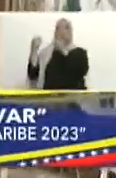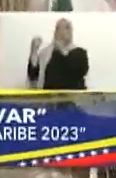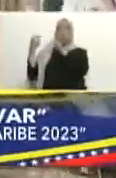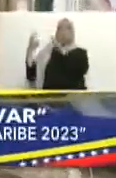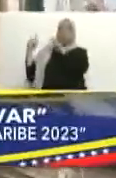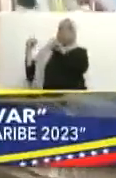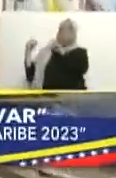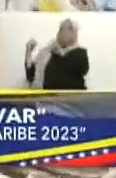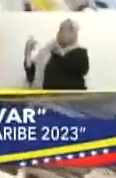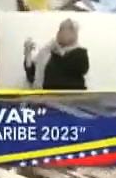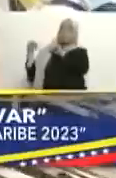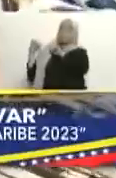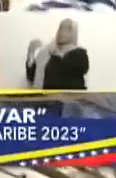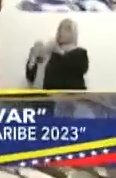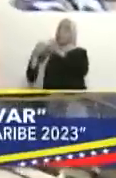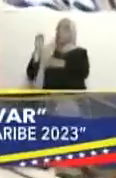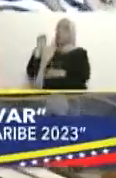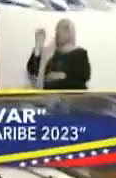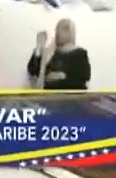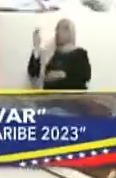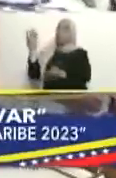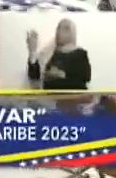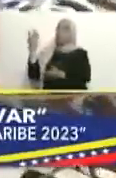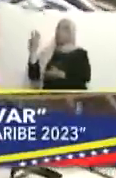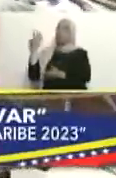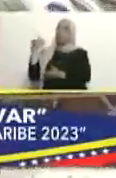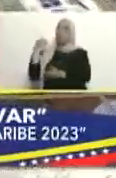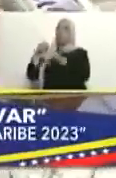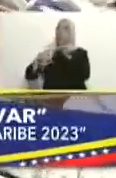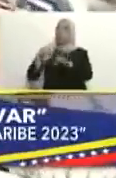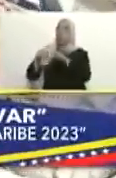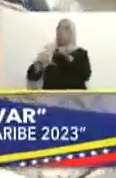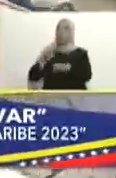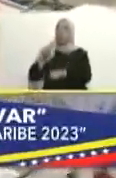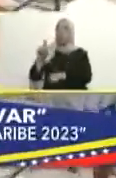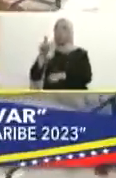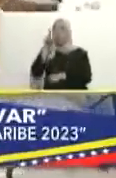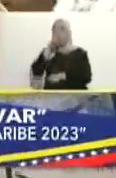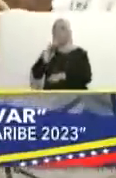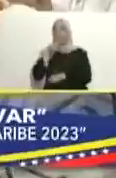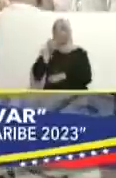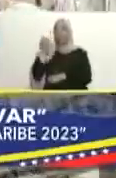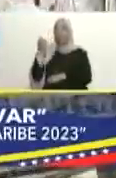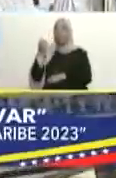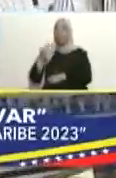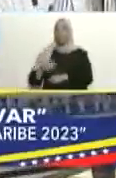de que todo lo que venga hacia adelante en el siglo XXI sea mejor,